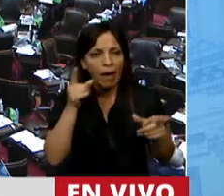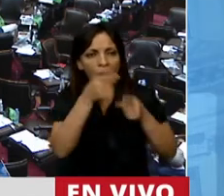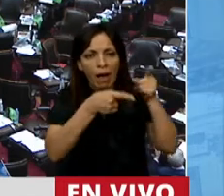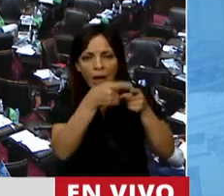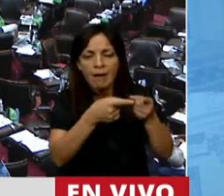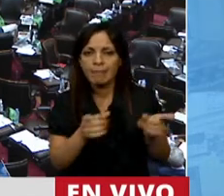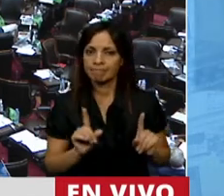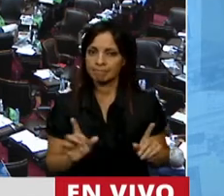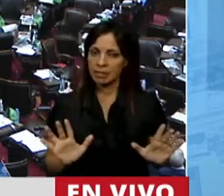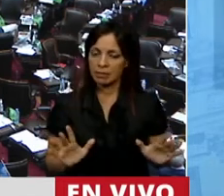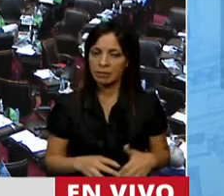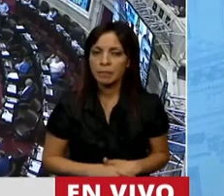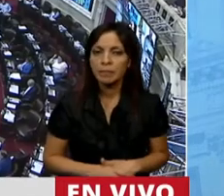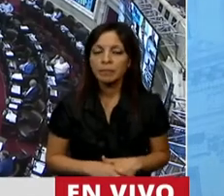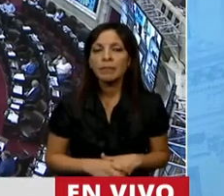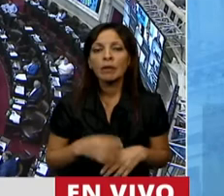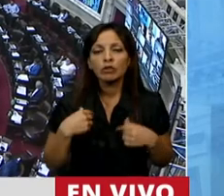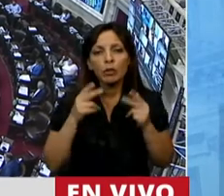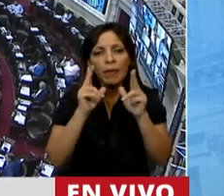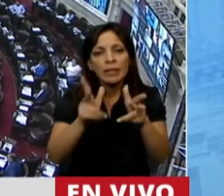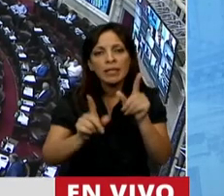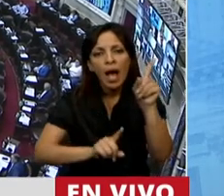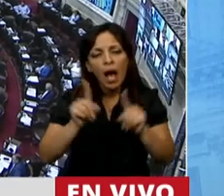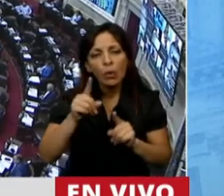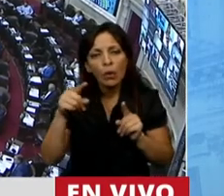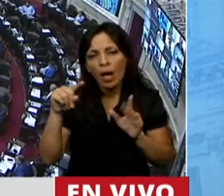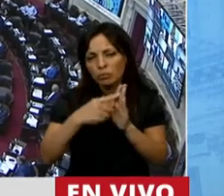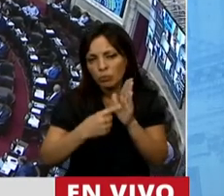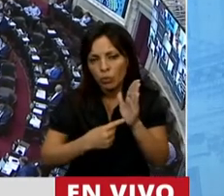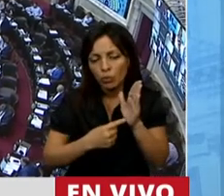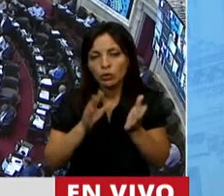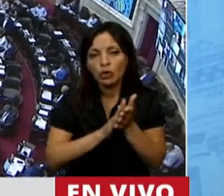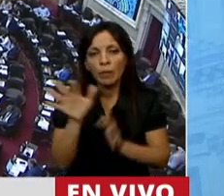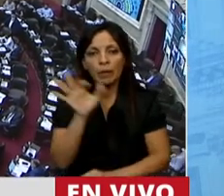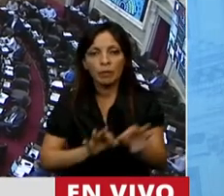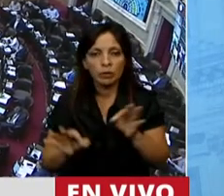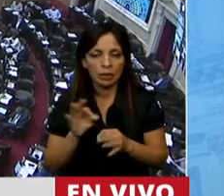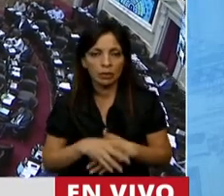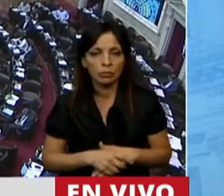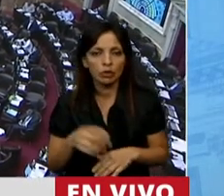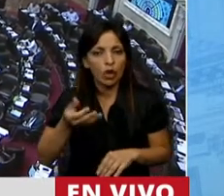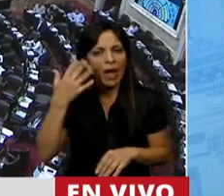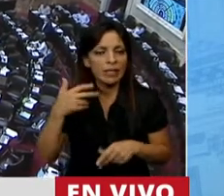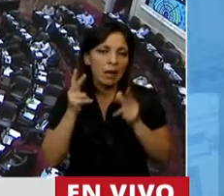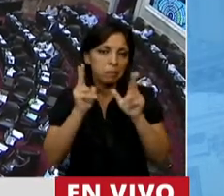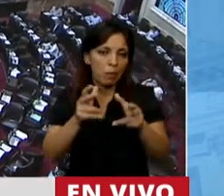Dicho esto, presidente, voy a dejar algunas pocas consideraciones sobre el proyecto porque ya presenté posición en el